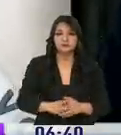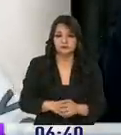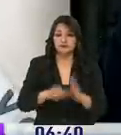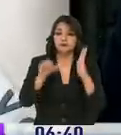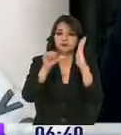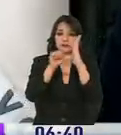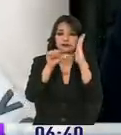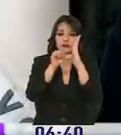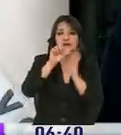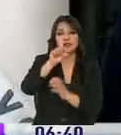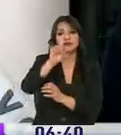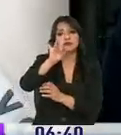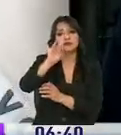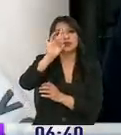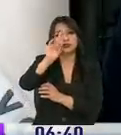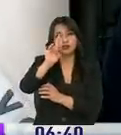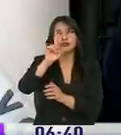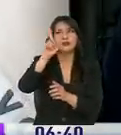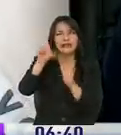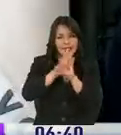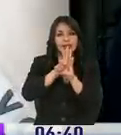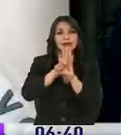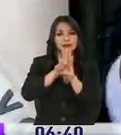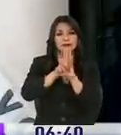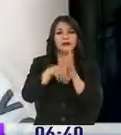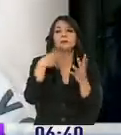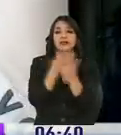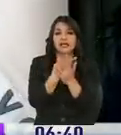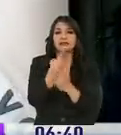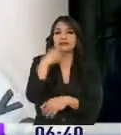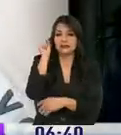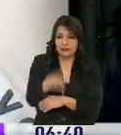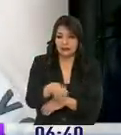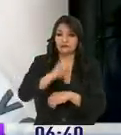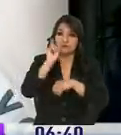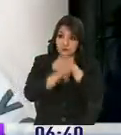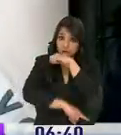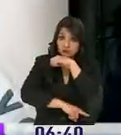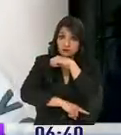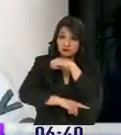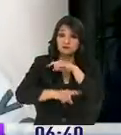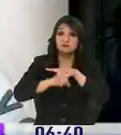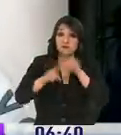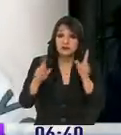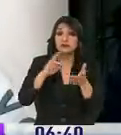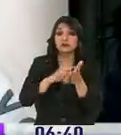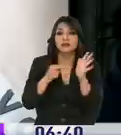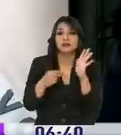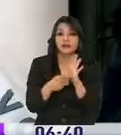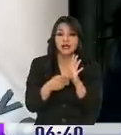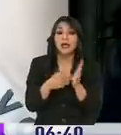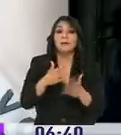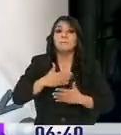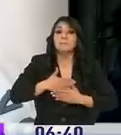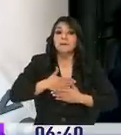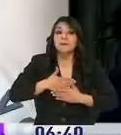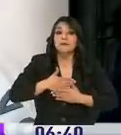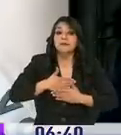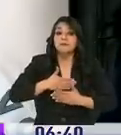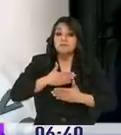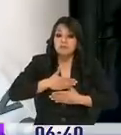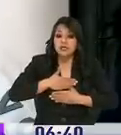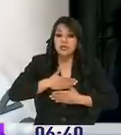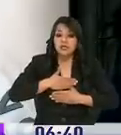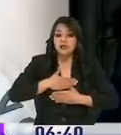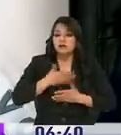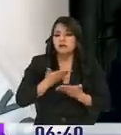el 178 del COIP, que sí sanciona penalmente la violación de la divulgación de la intimidad